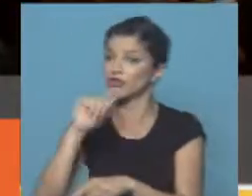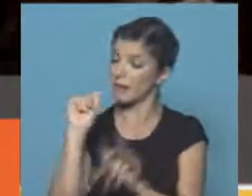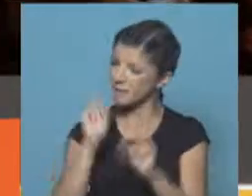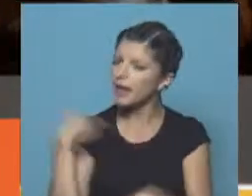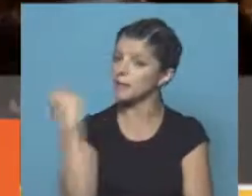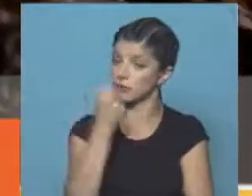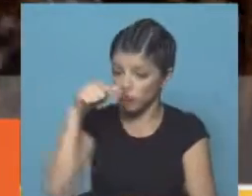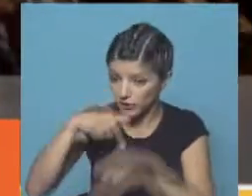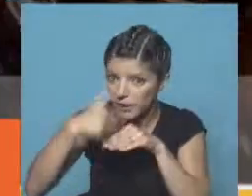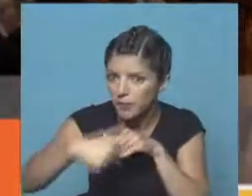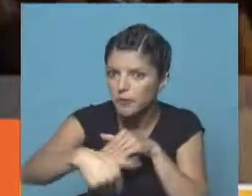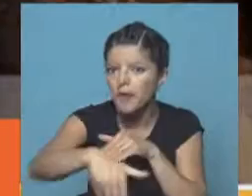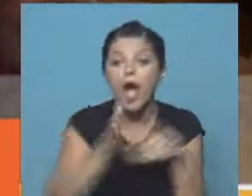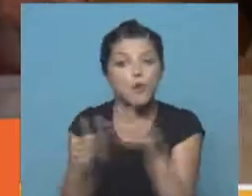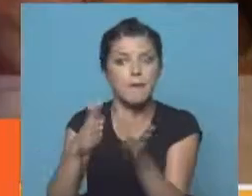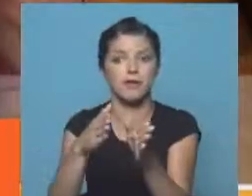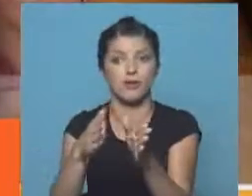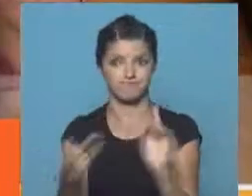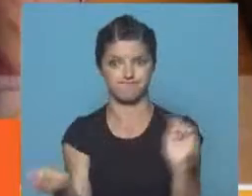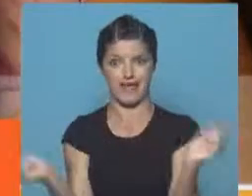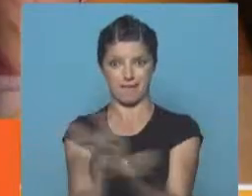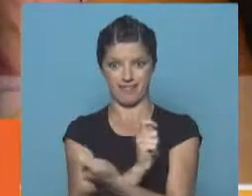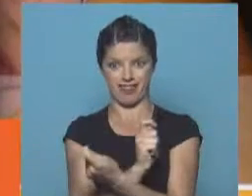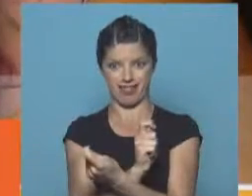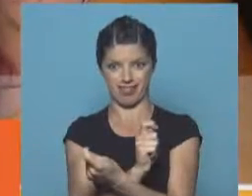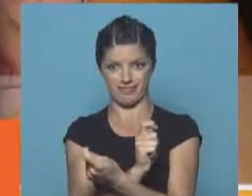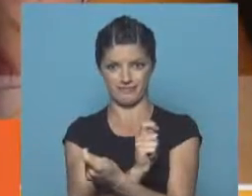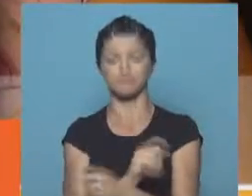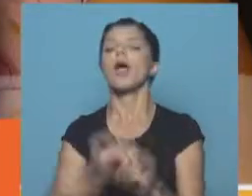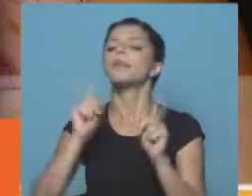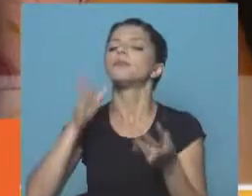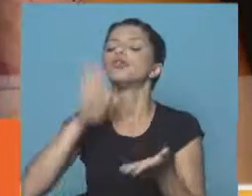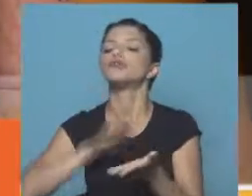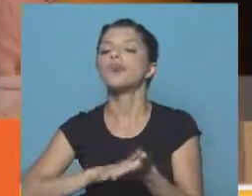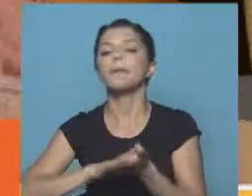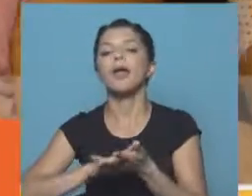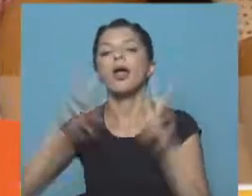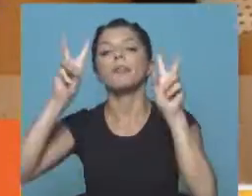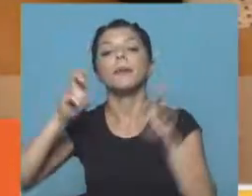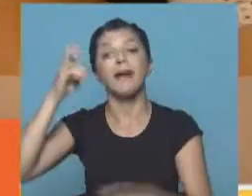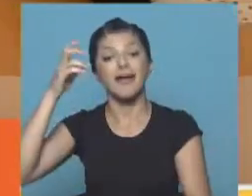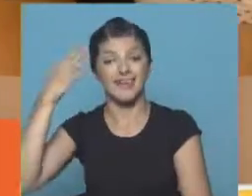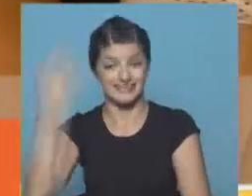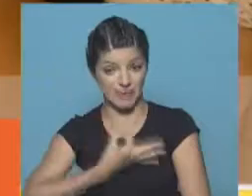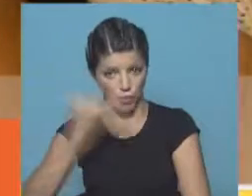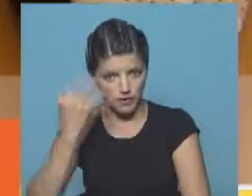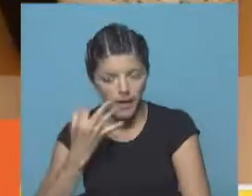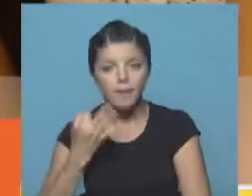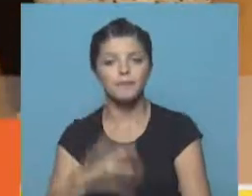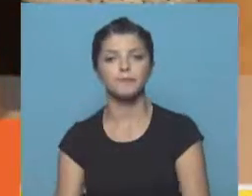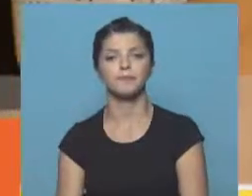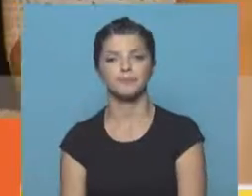camino diferente al que se recorrió en el país. Por otro lado, en materia de seguridad, todo lo que tiene que ver con el reconocimiento de las